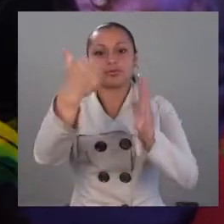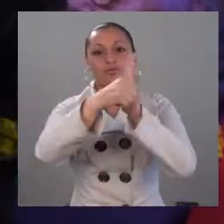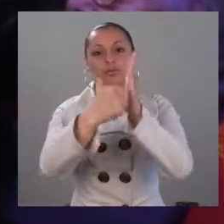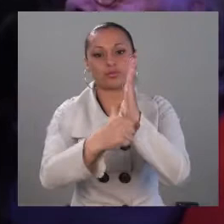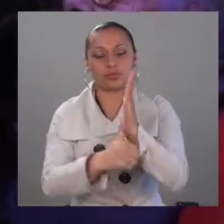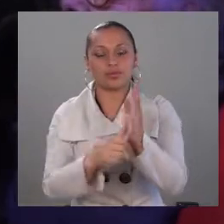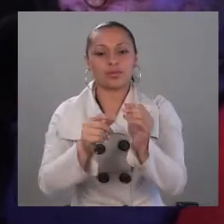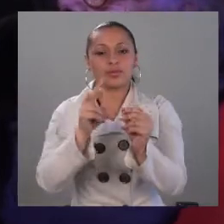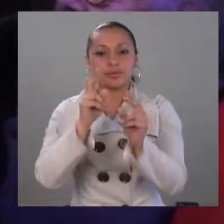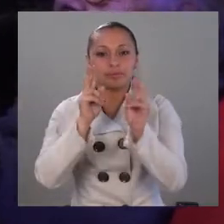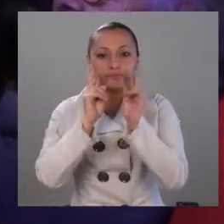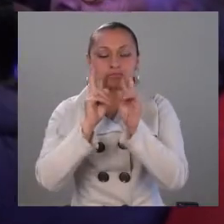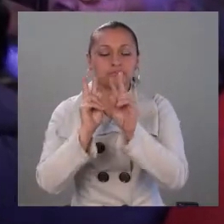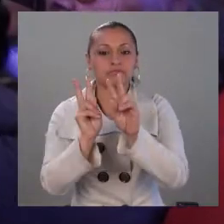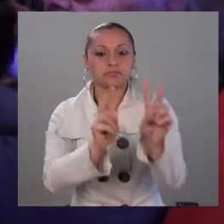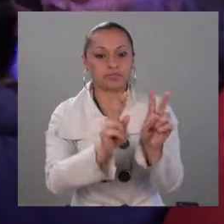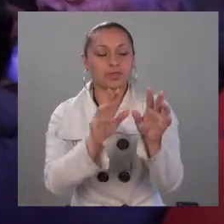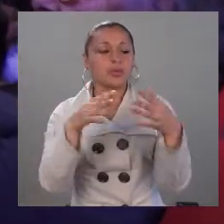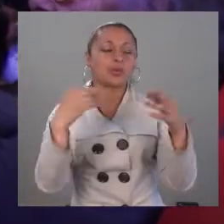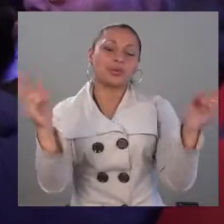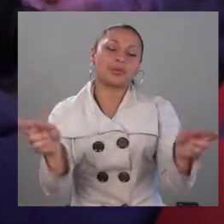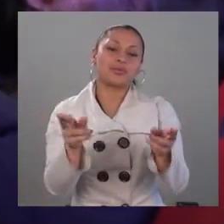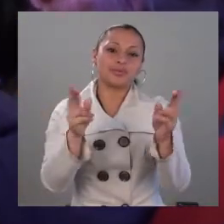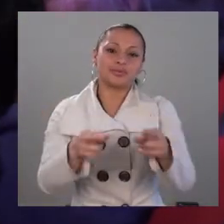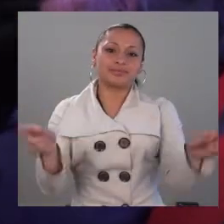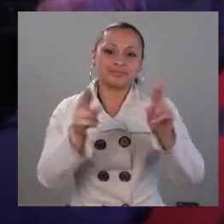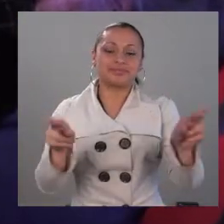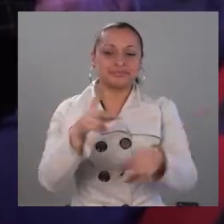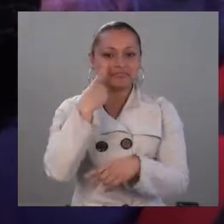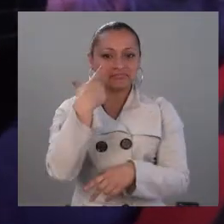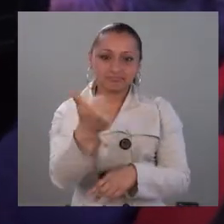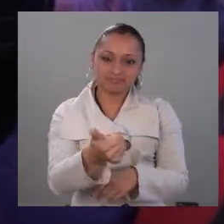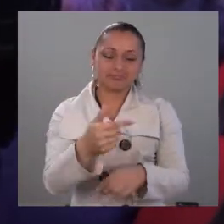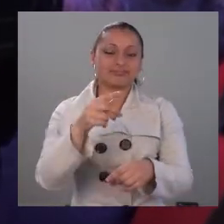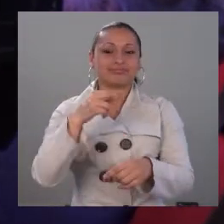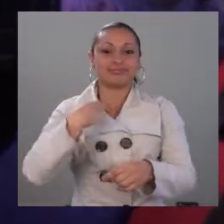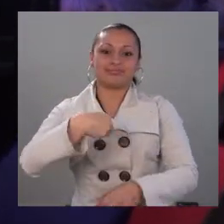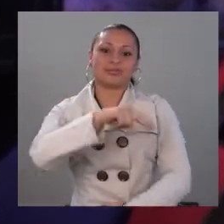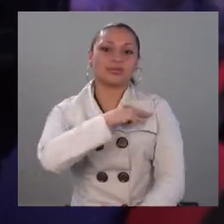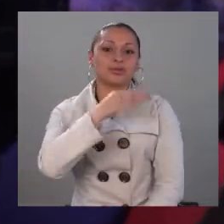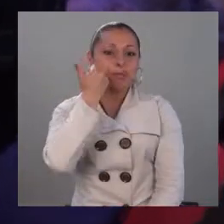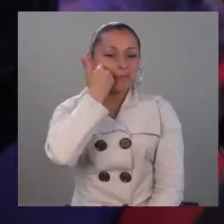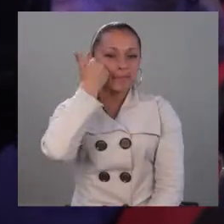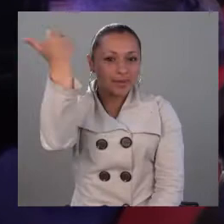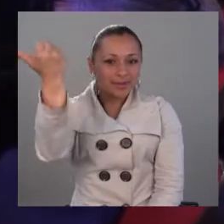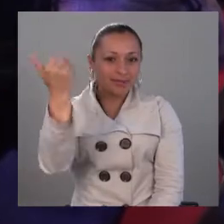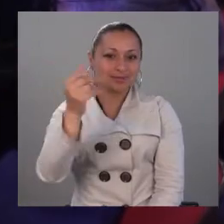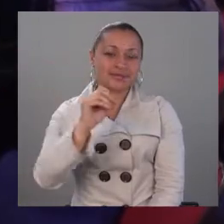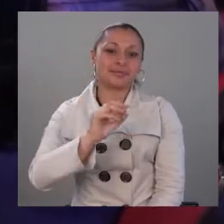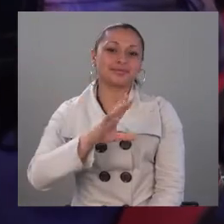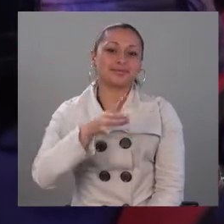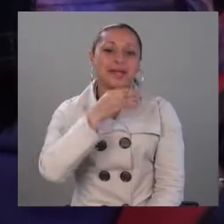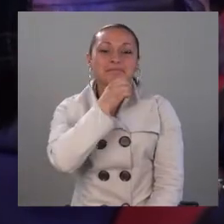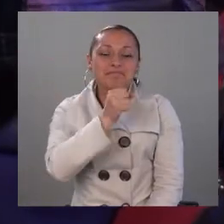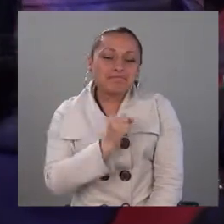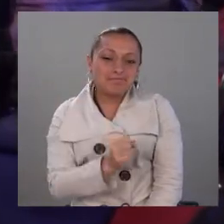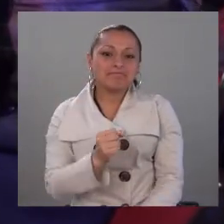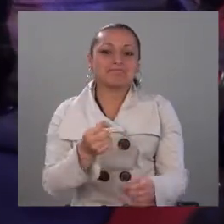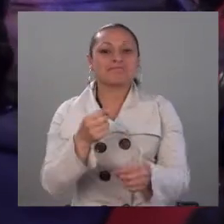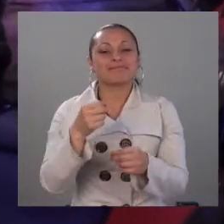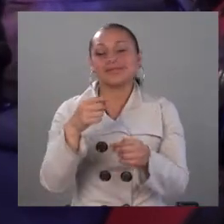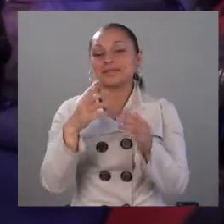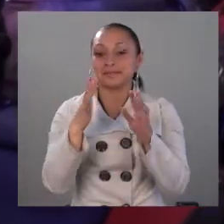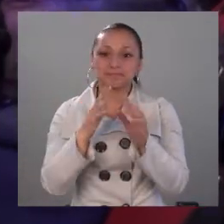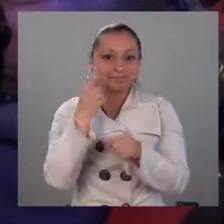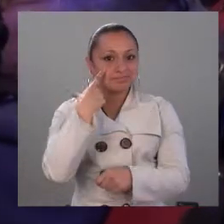este programa se llegue a menos recreativo para nosotros como gente mayor y de la tercera edad.